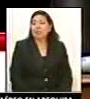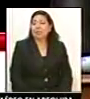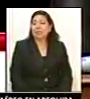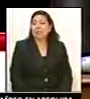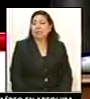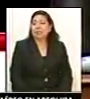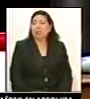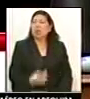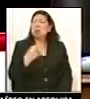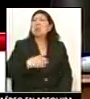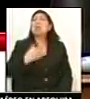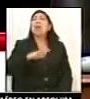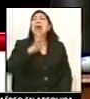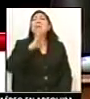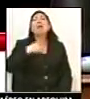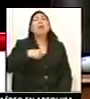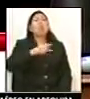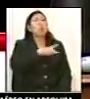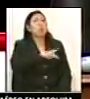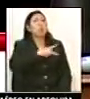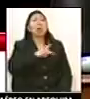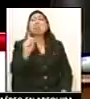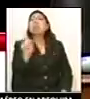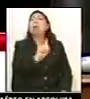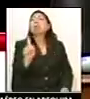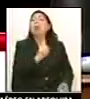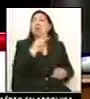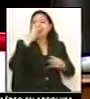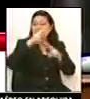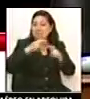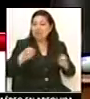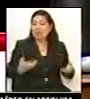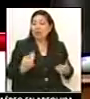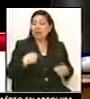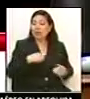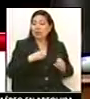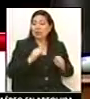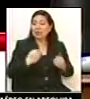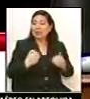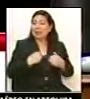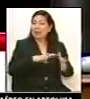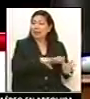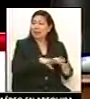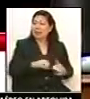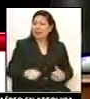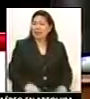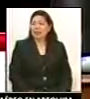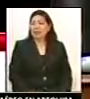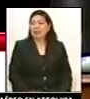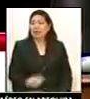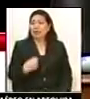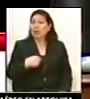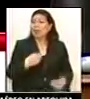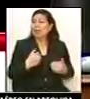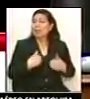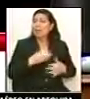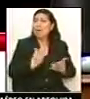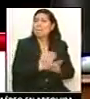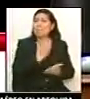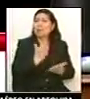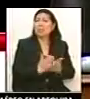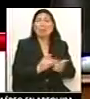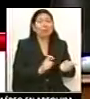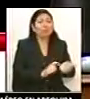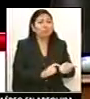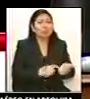los obstruccionistas. Nosotros somos los que no debemos investigar. A nosotros se nos tiene que quitar la inmunidad. Nosotros tenemos el problema de la